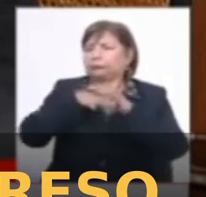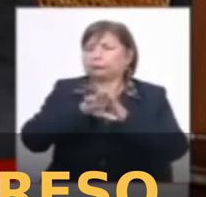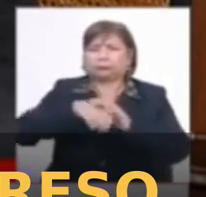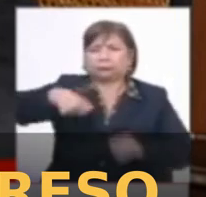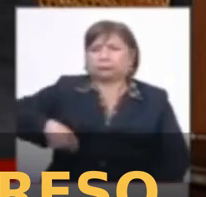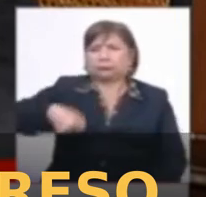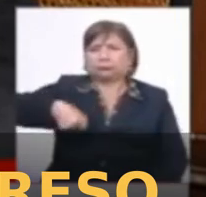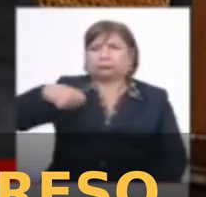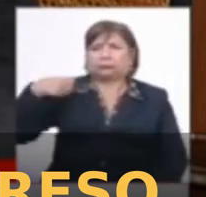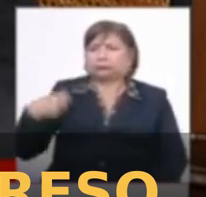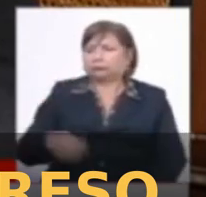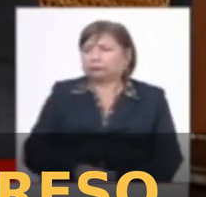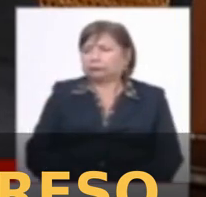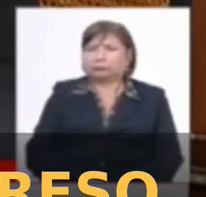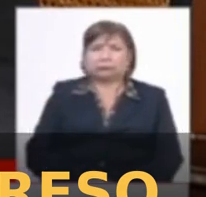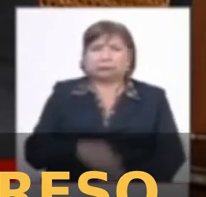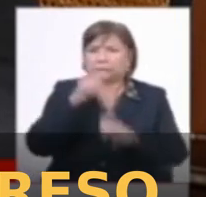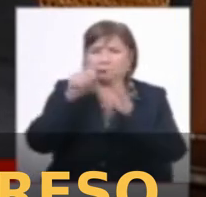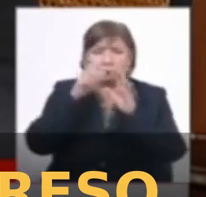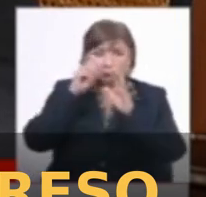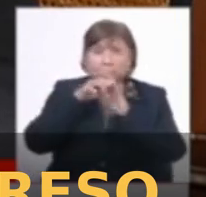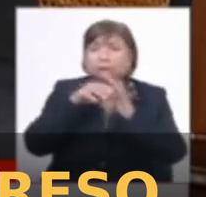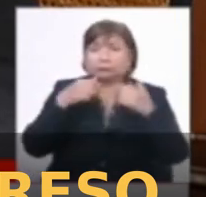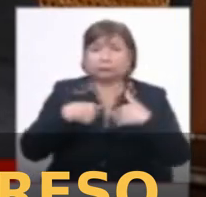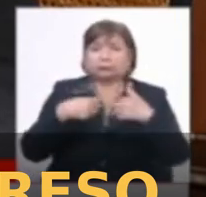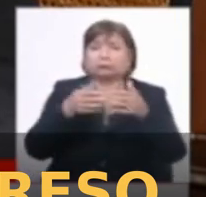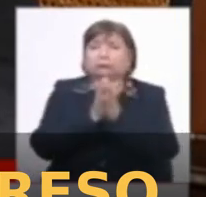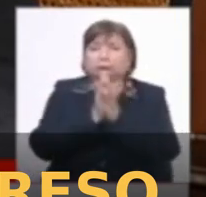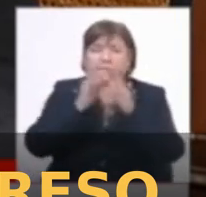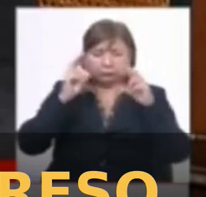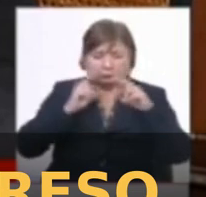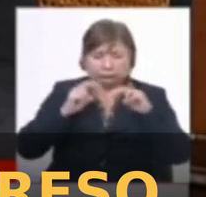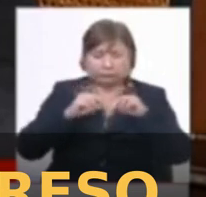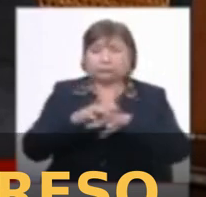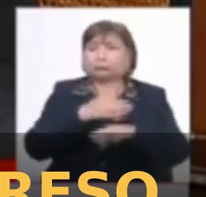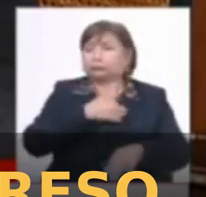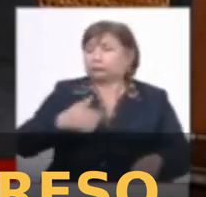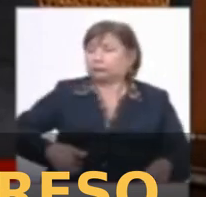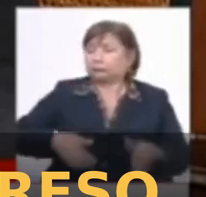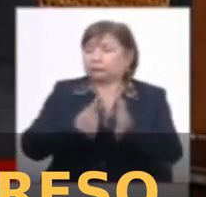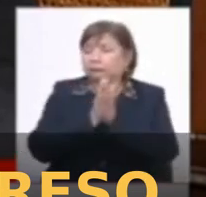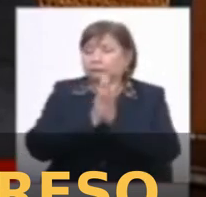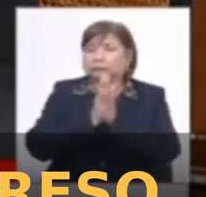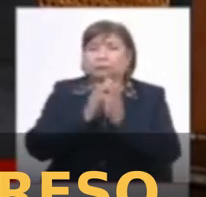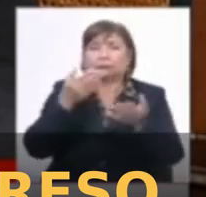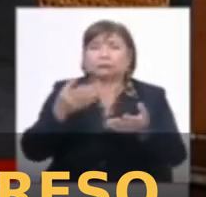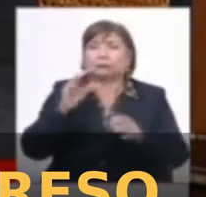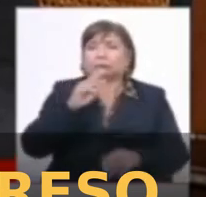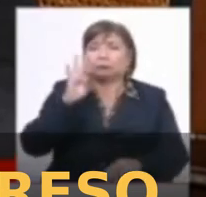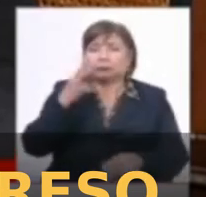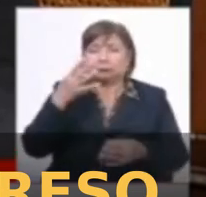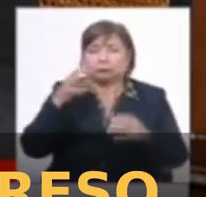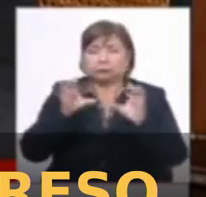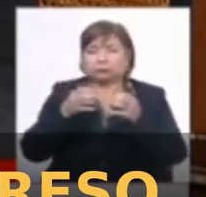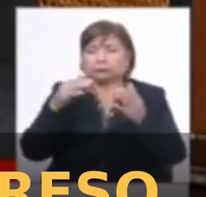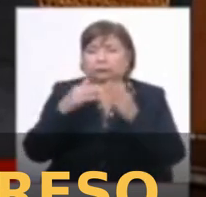cartera. Las imágenes verdaderas, que también le pido a usted como investigador, señor presidente, las pida Cuarto Poder, las pida la